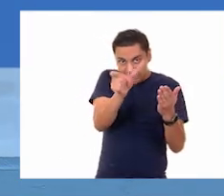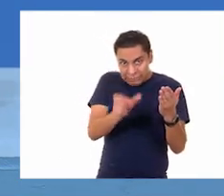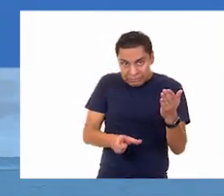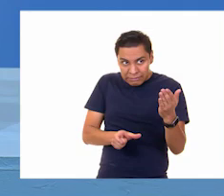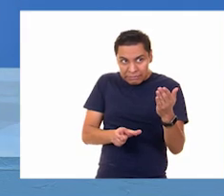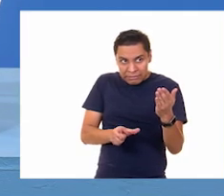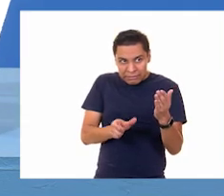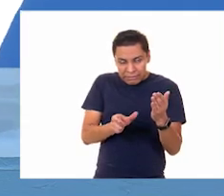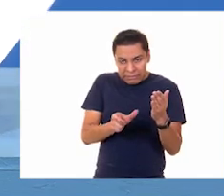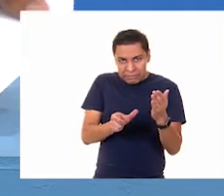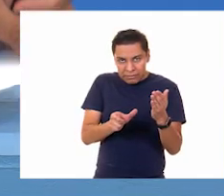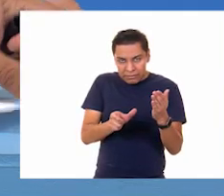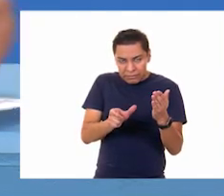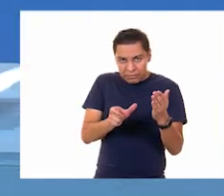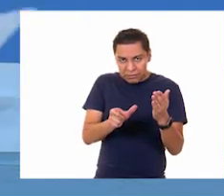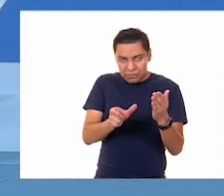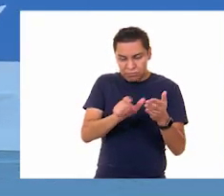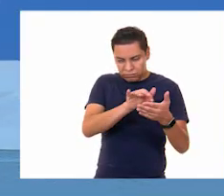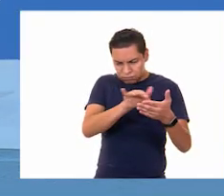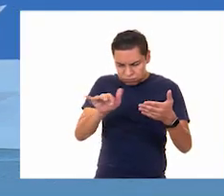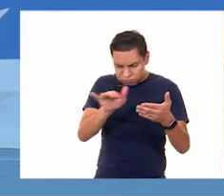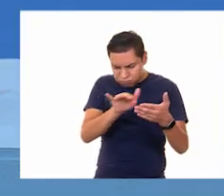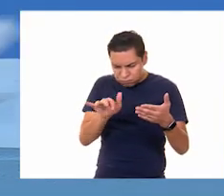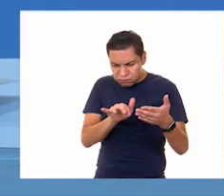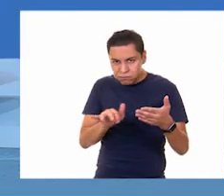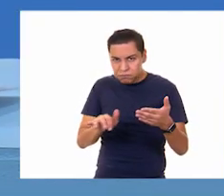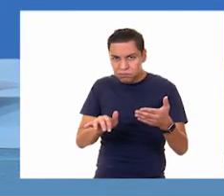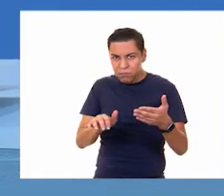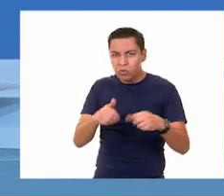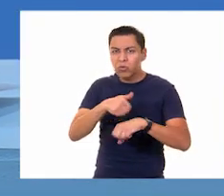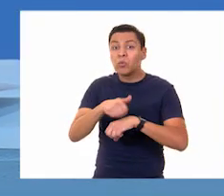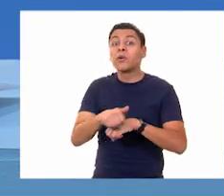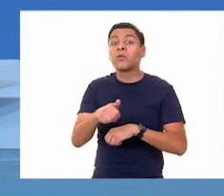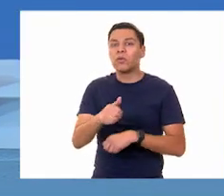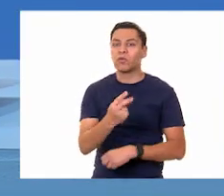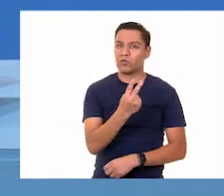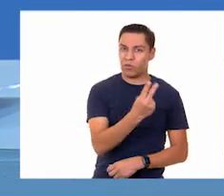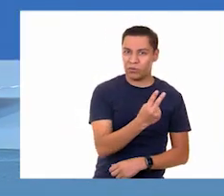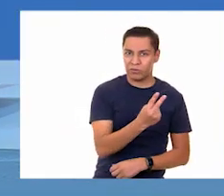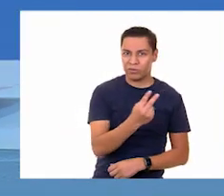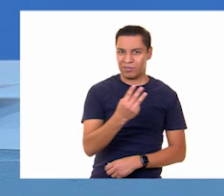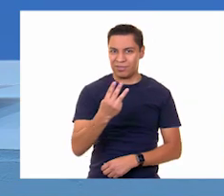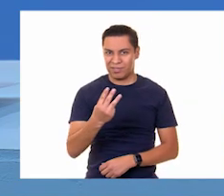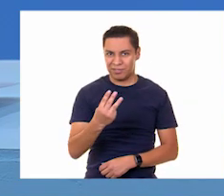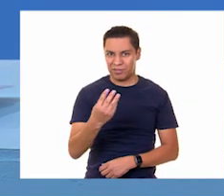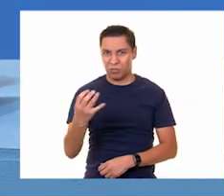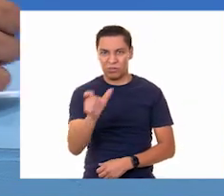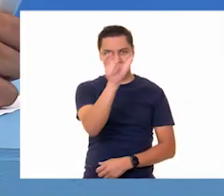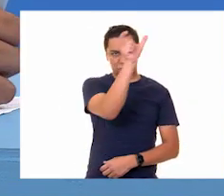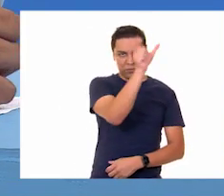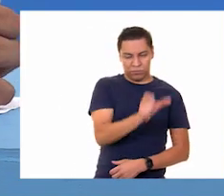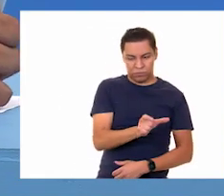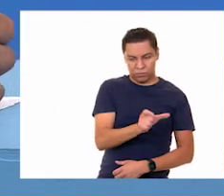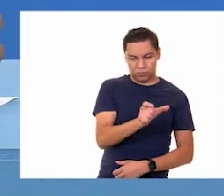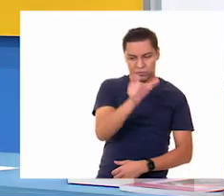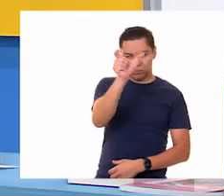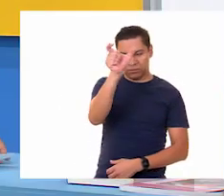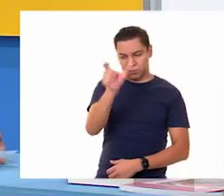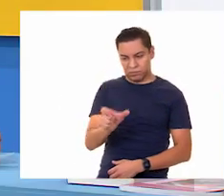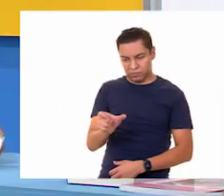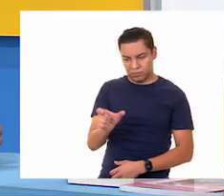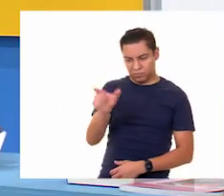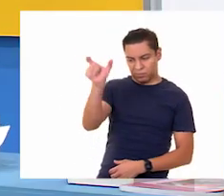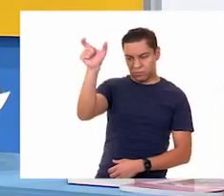Y entonces llevaría el número 2, 3 y 4. 2, 3 y